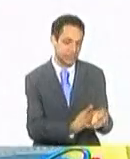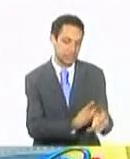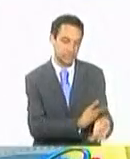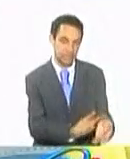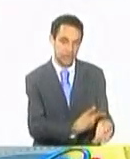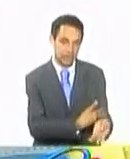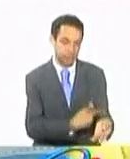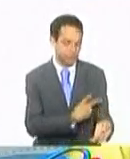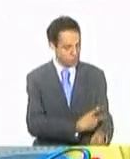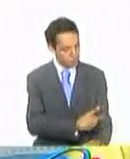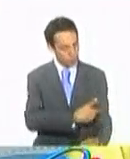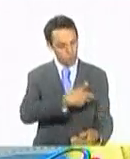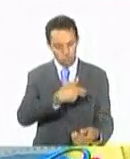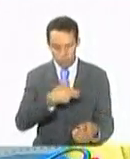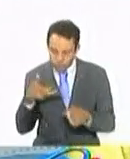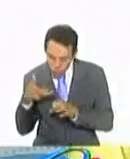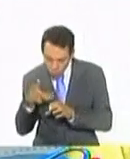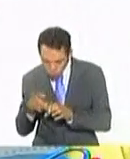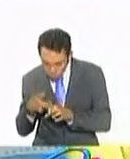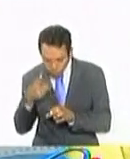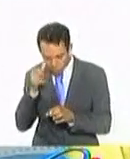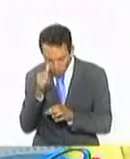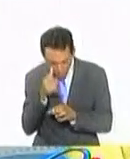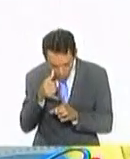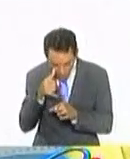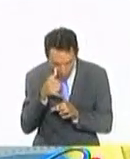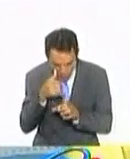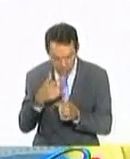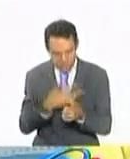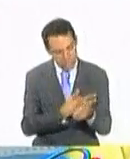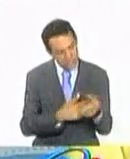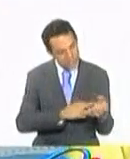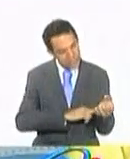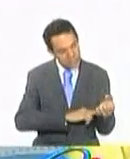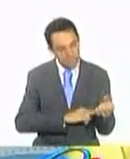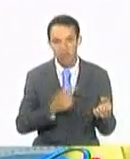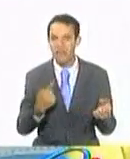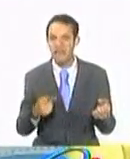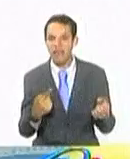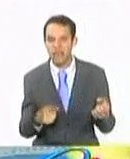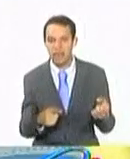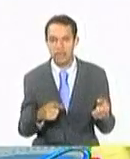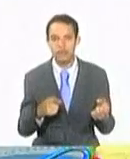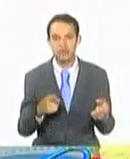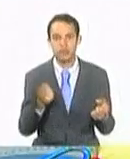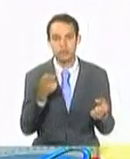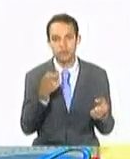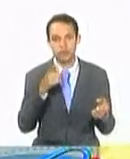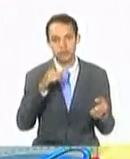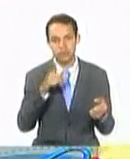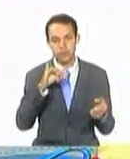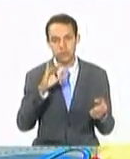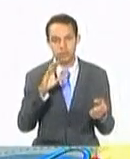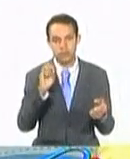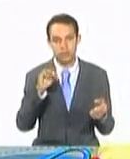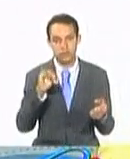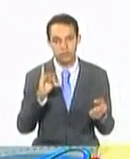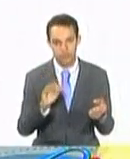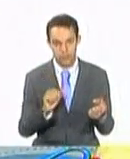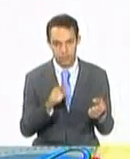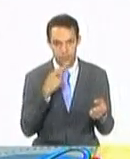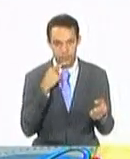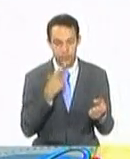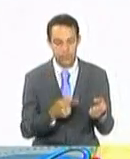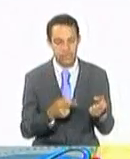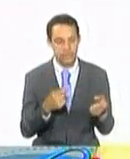un estudio para ver si es era lo que tenía Qué es una un una glicemia es medir la sangre el azúcar en la